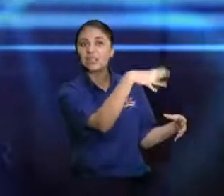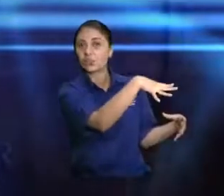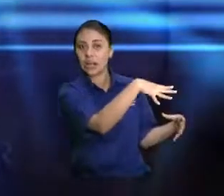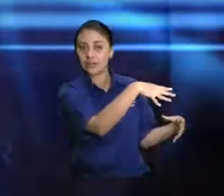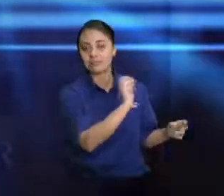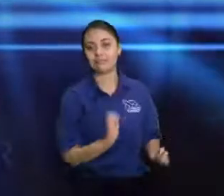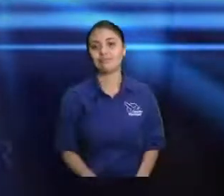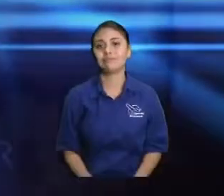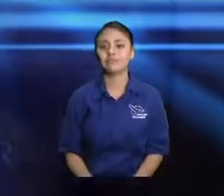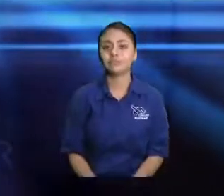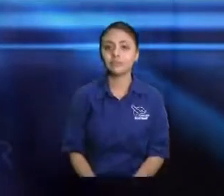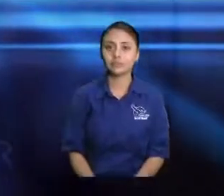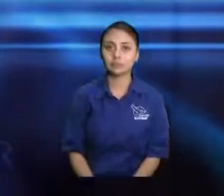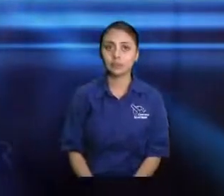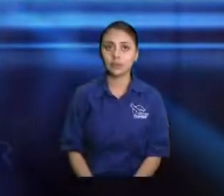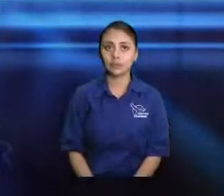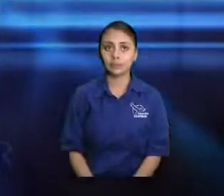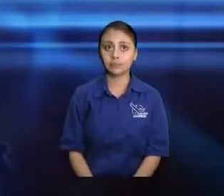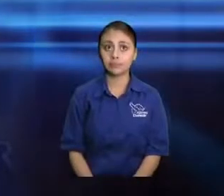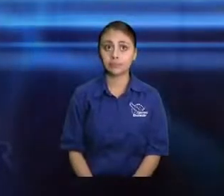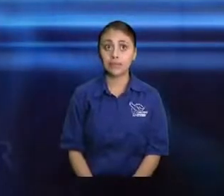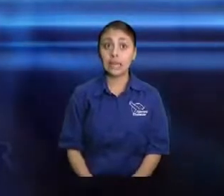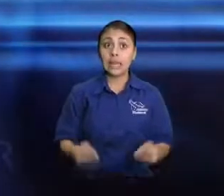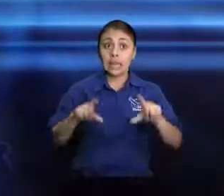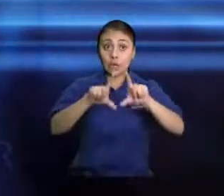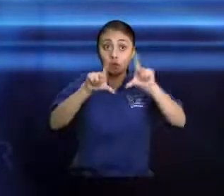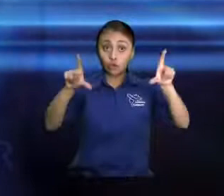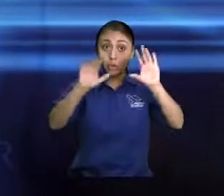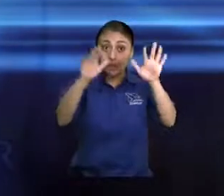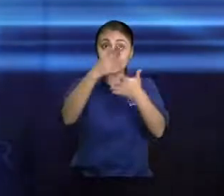¿Ah? En los sobres.